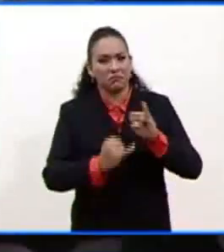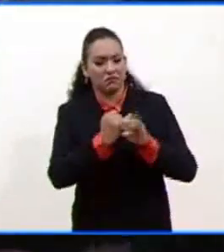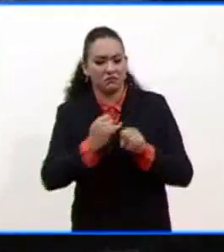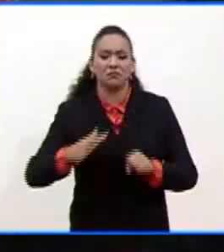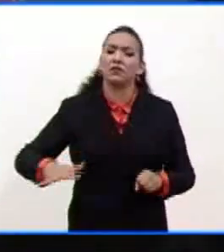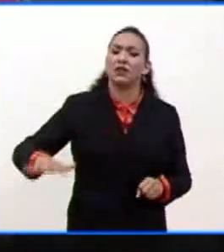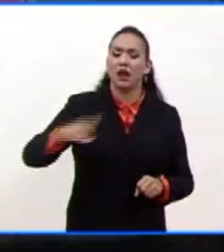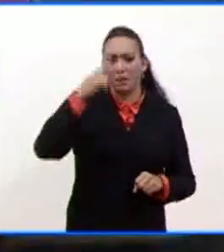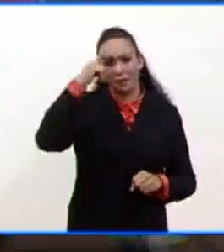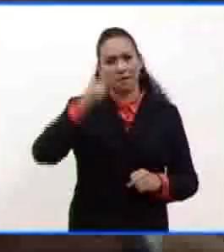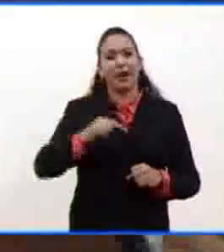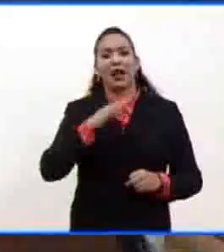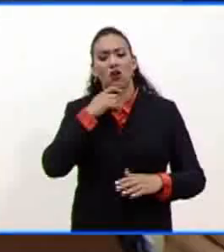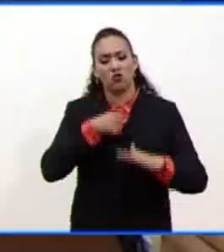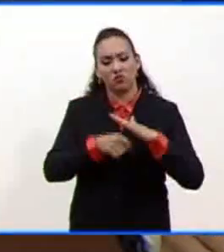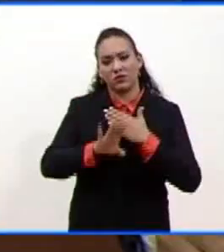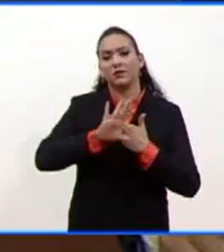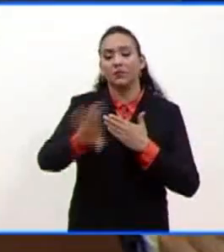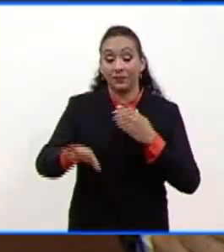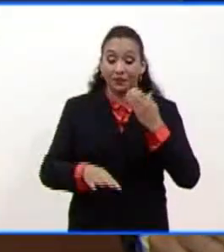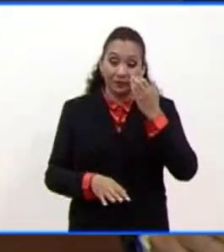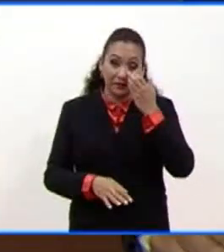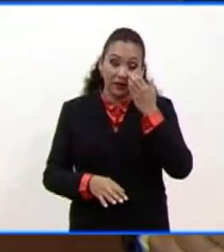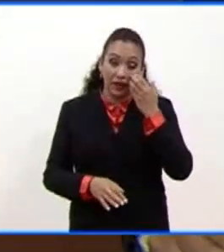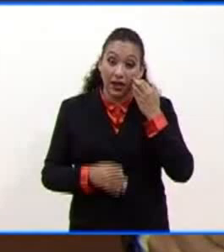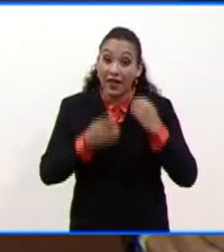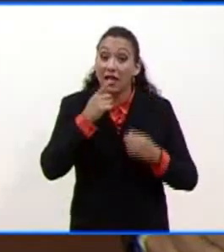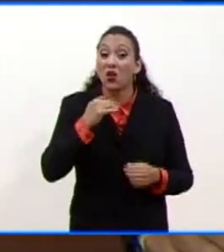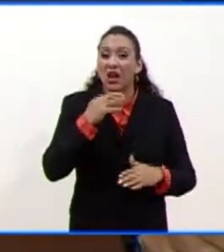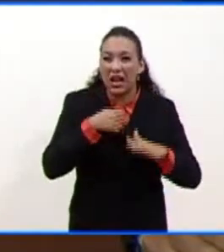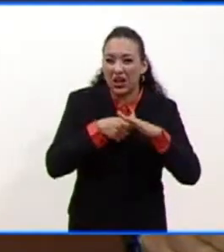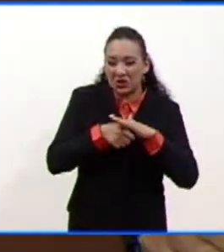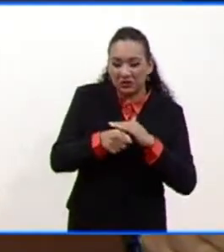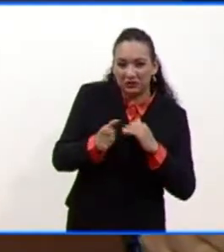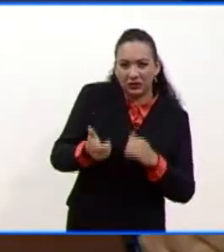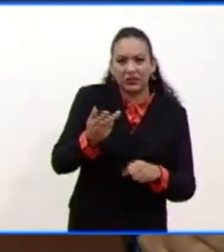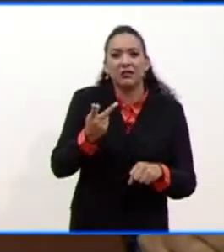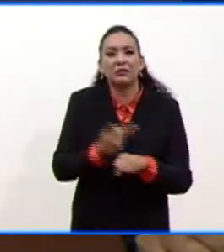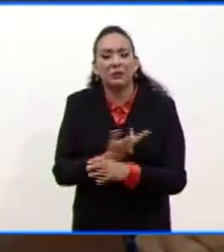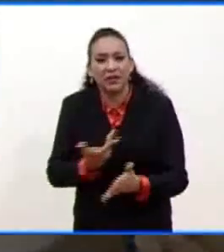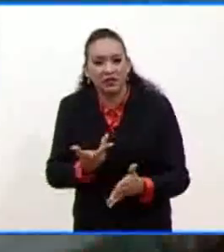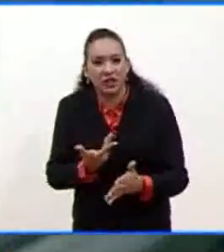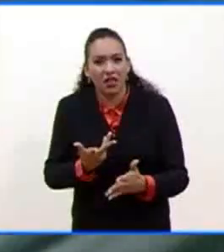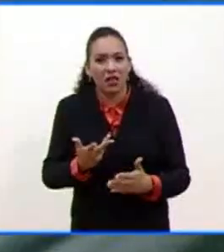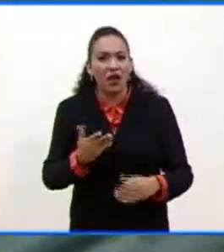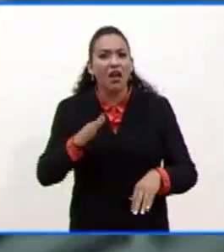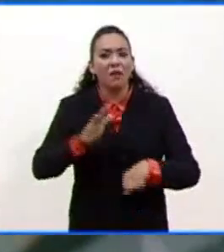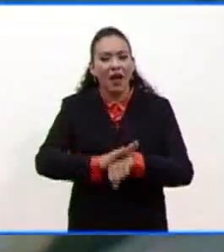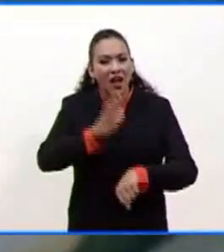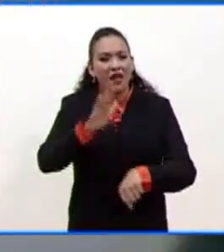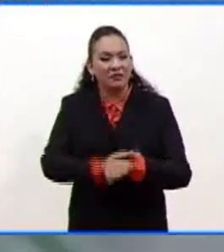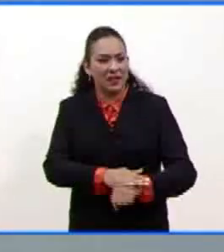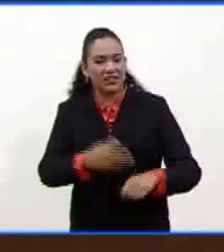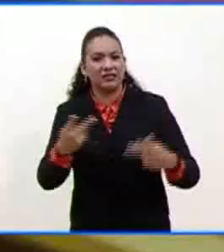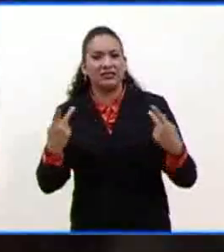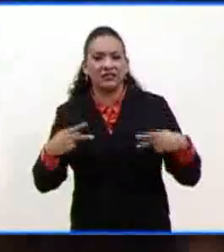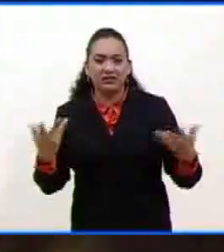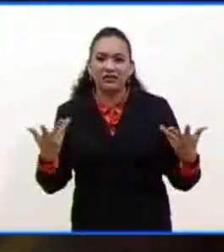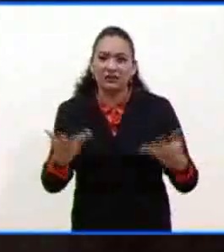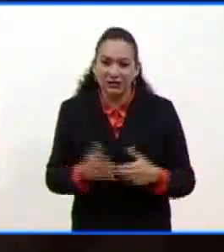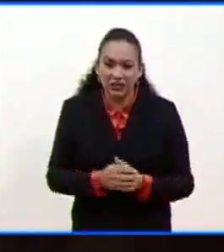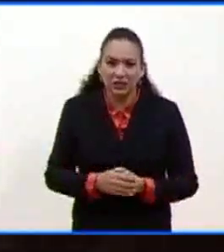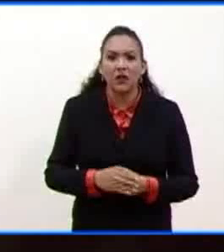internacionales anticorrupción. Alertó que la corrupción ha traspasado fronteras a través de mecanismos utilizados